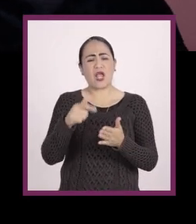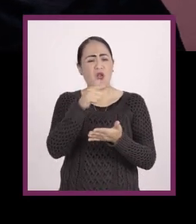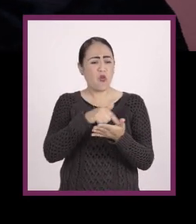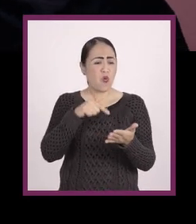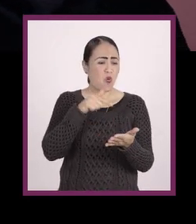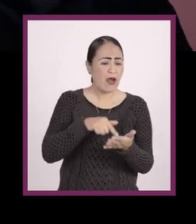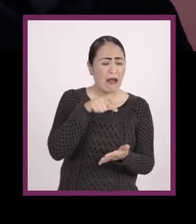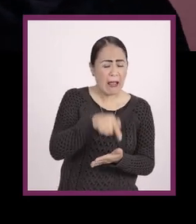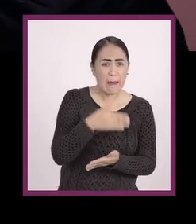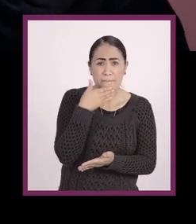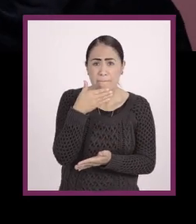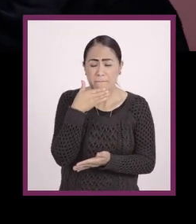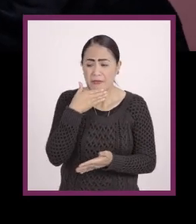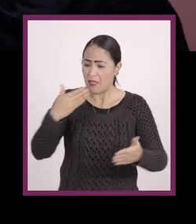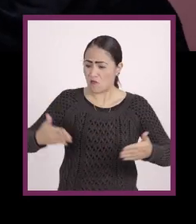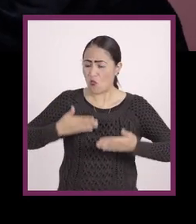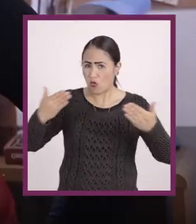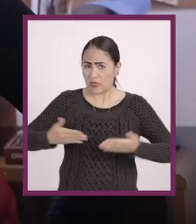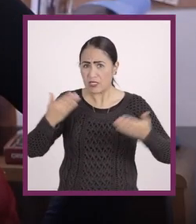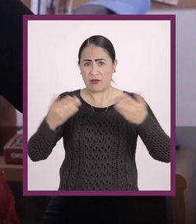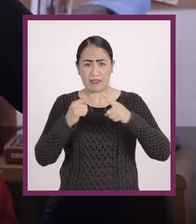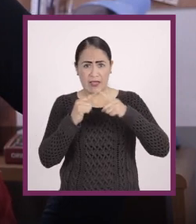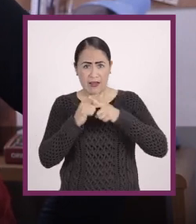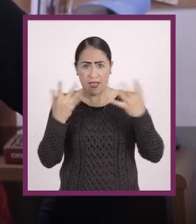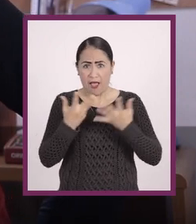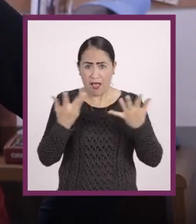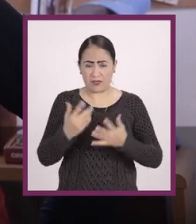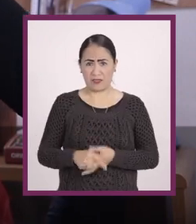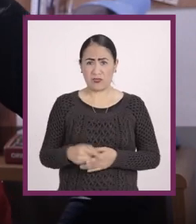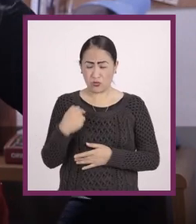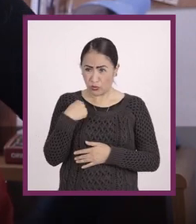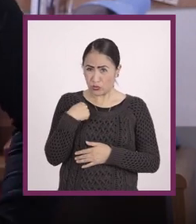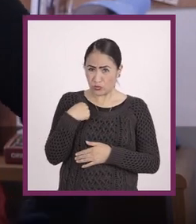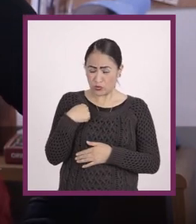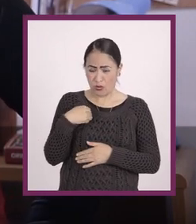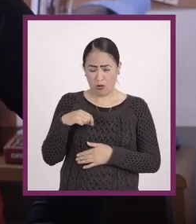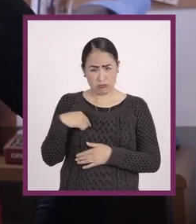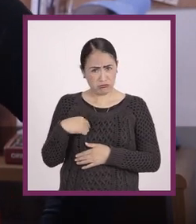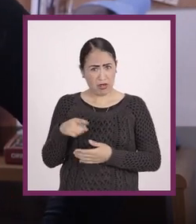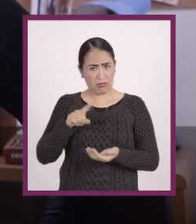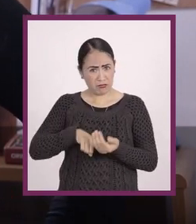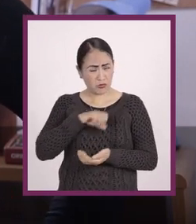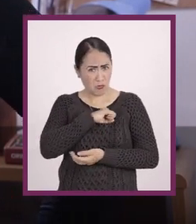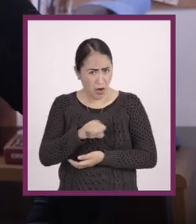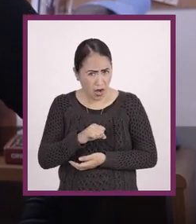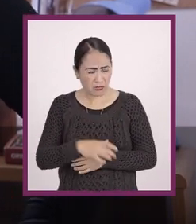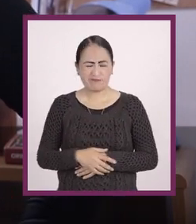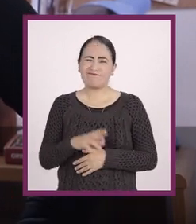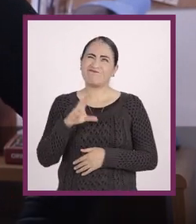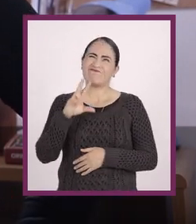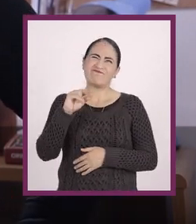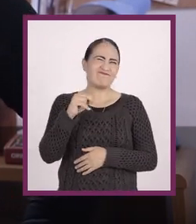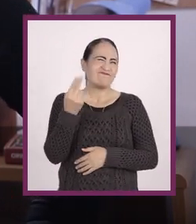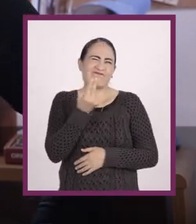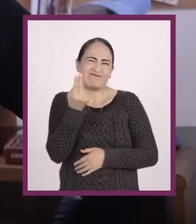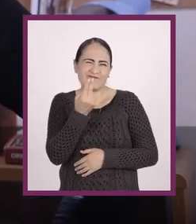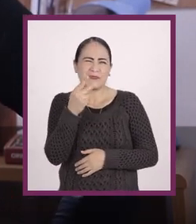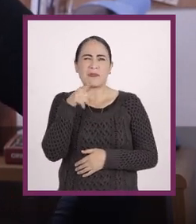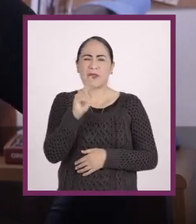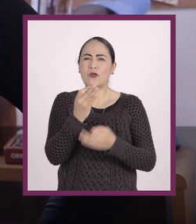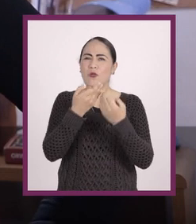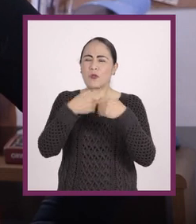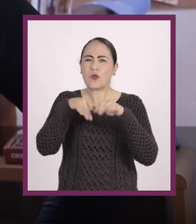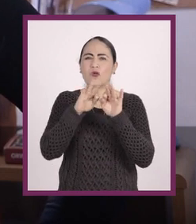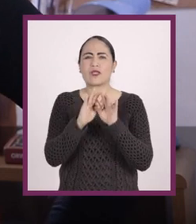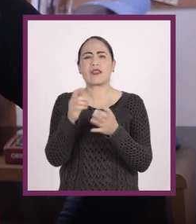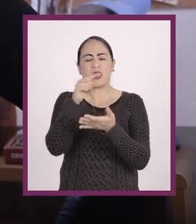concentrarnos entonces somos los malos no necesariamente eso lo que debemos ser conscientes de la importancia